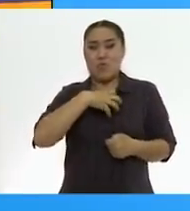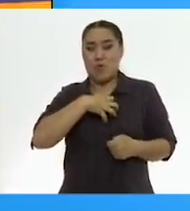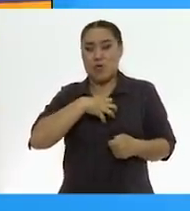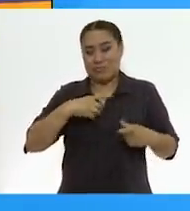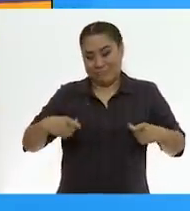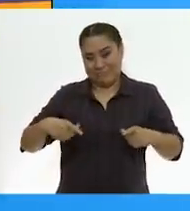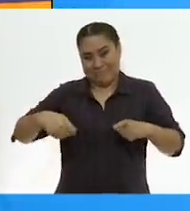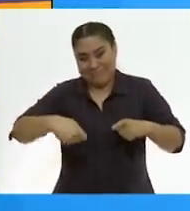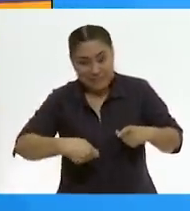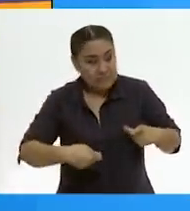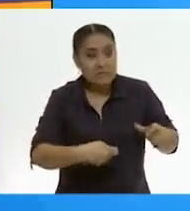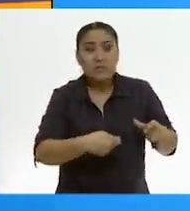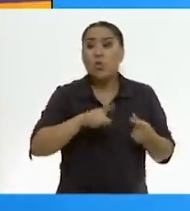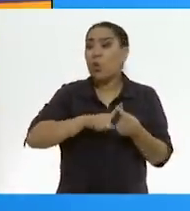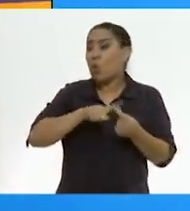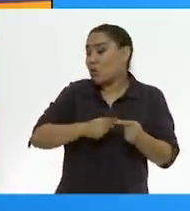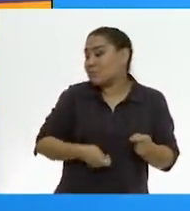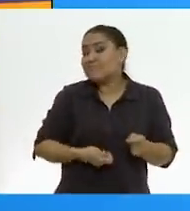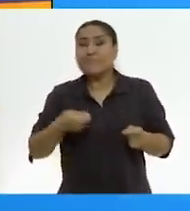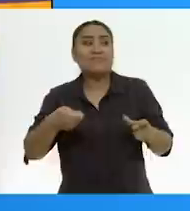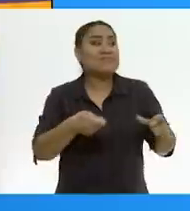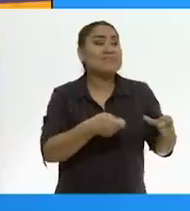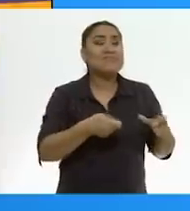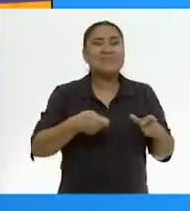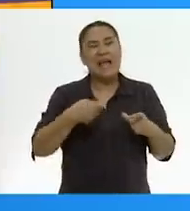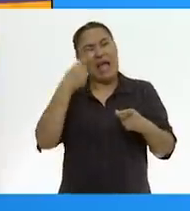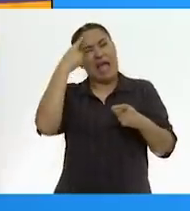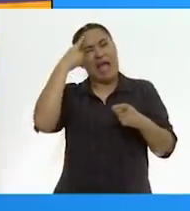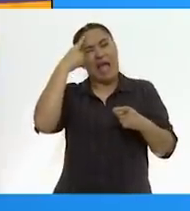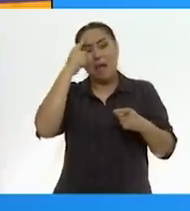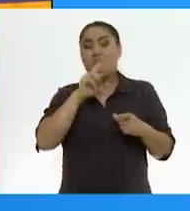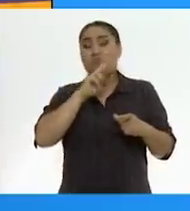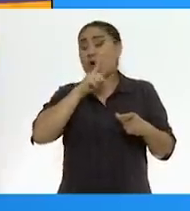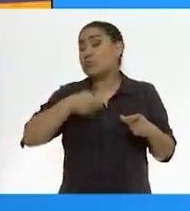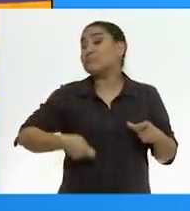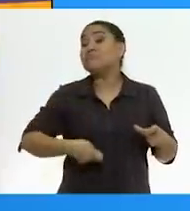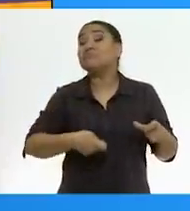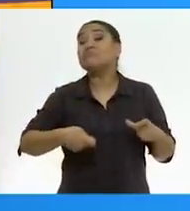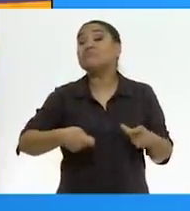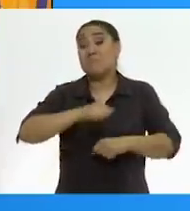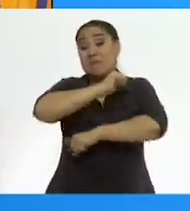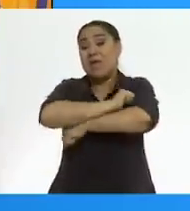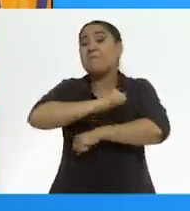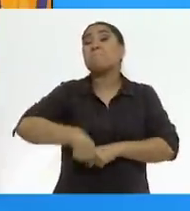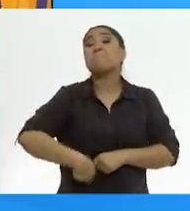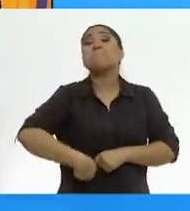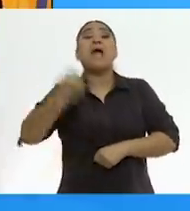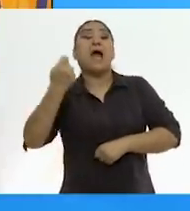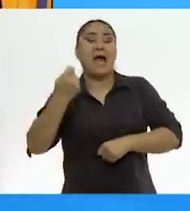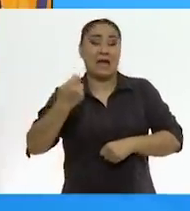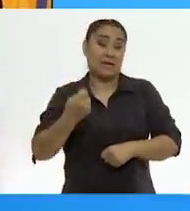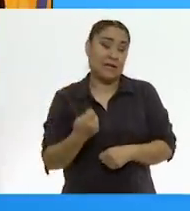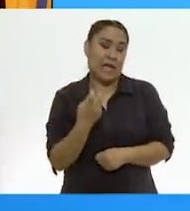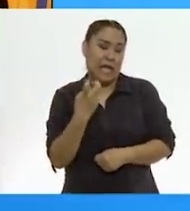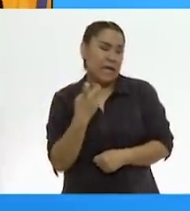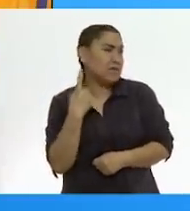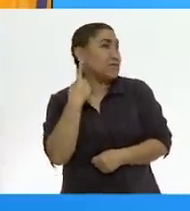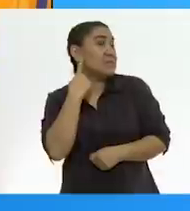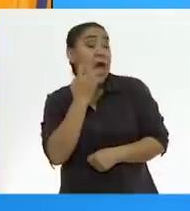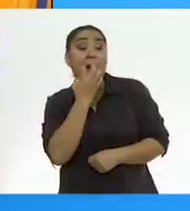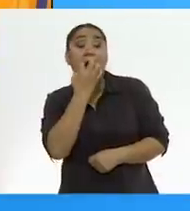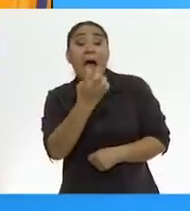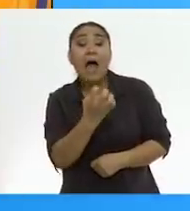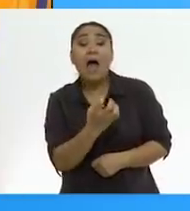como no tenían a dónde tirar su contenido, lo más fácil era arrojarlo por la ventana. Entonces se escuchaba el grito